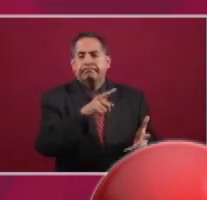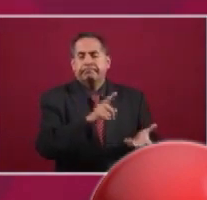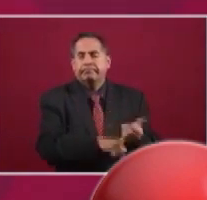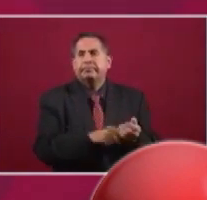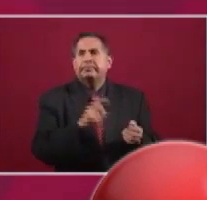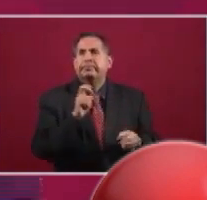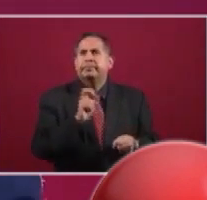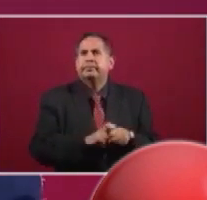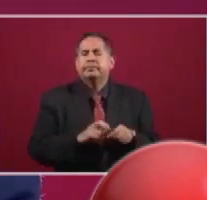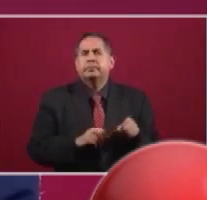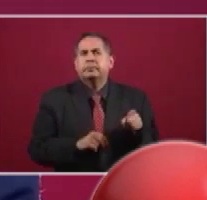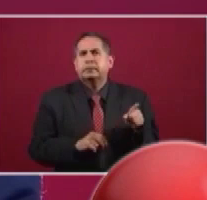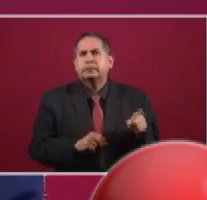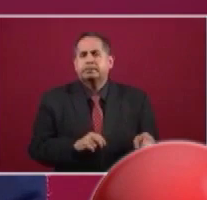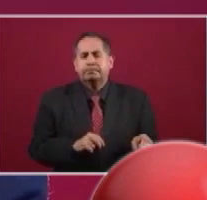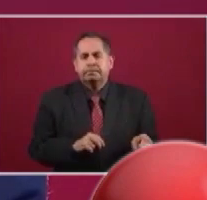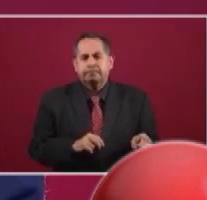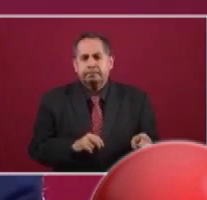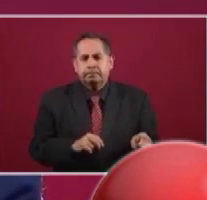de